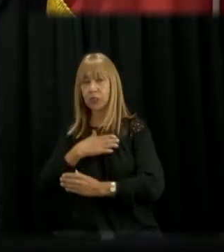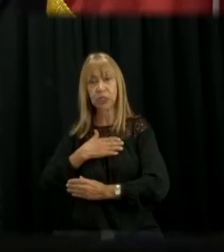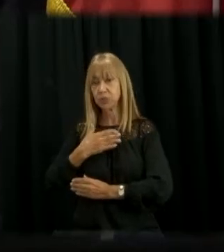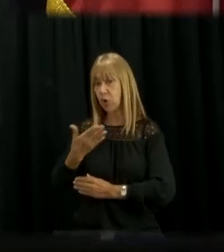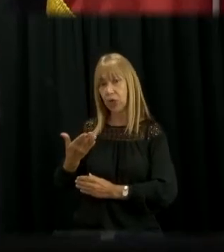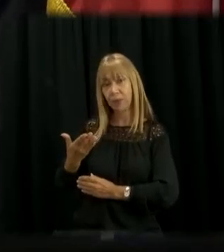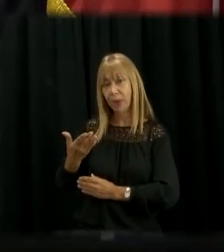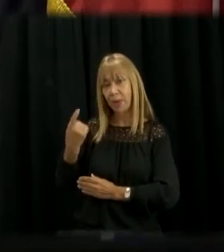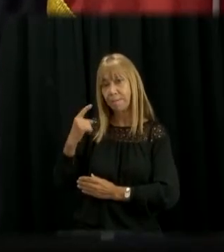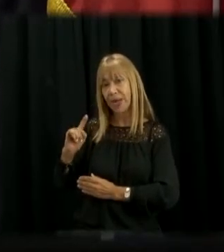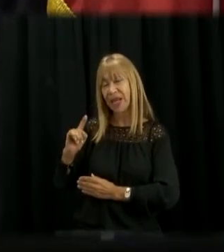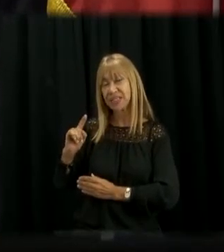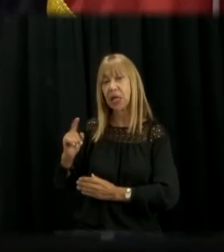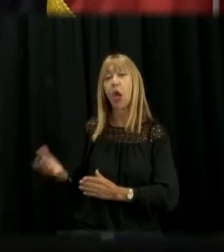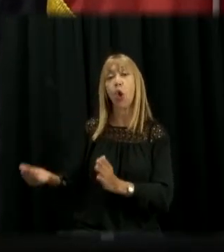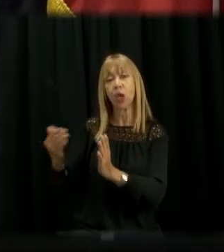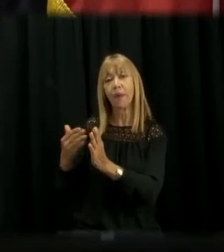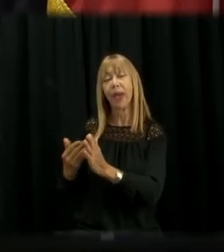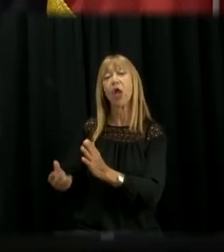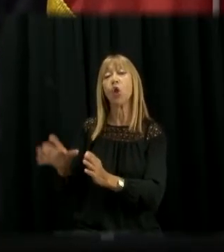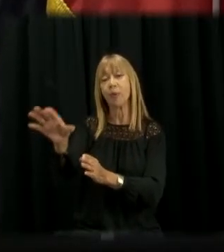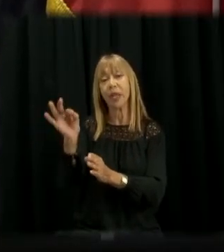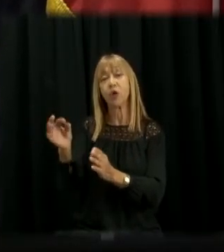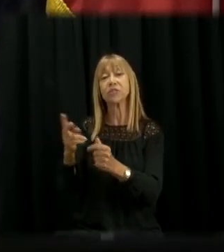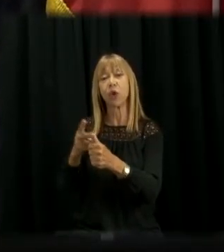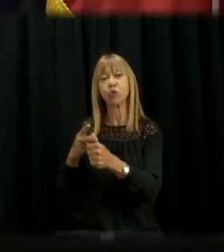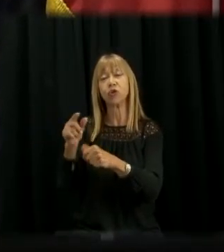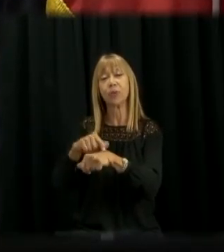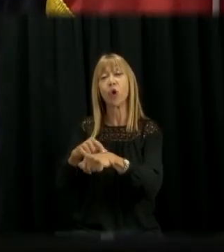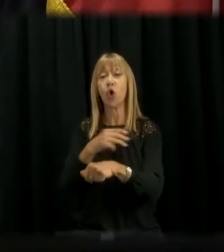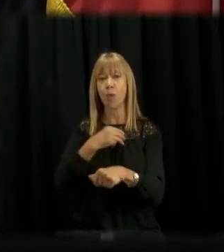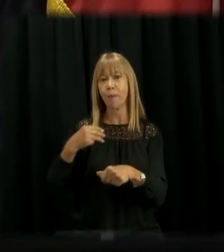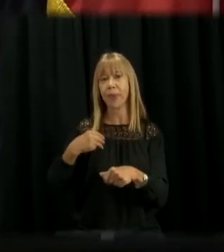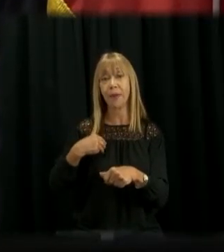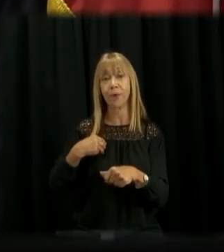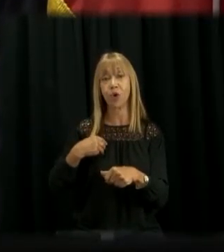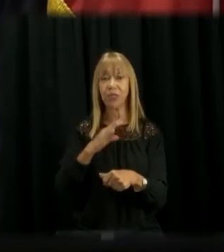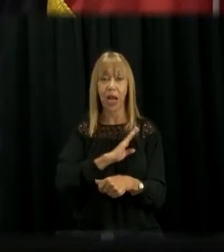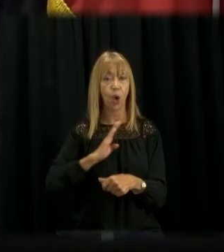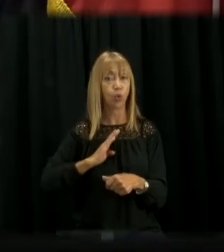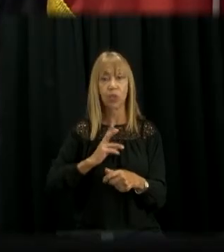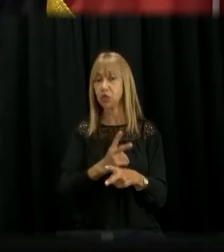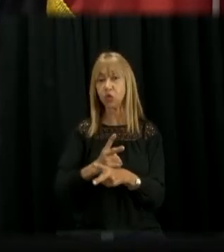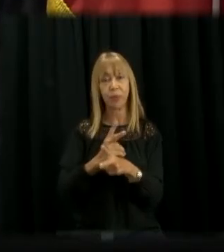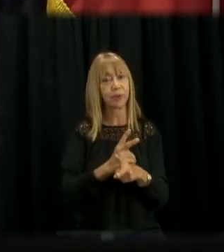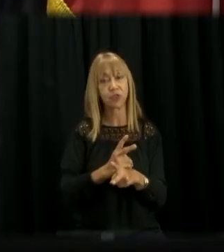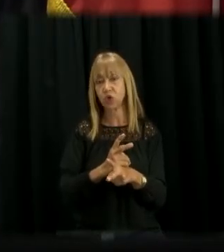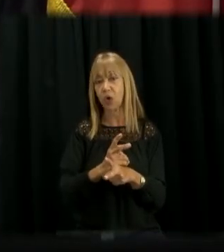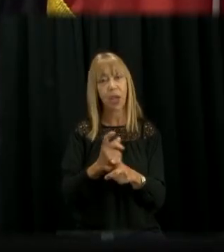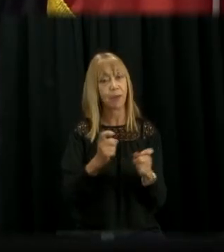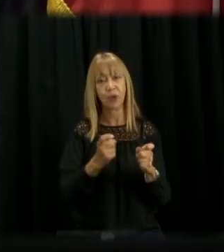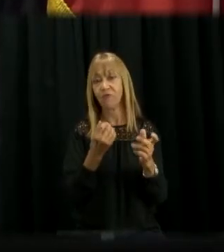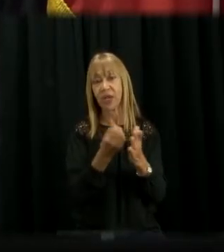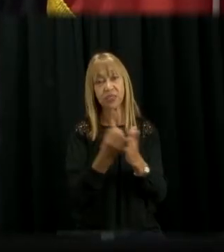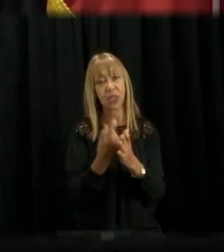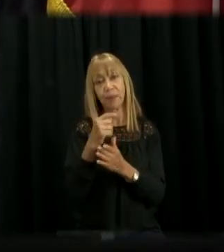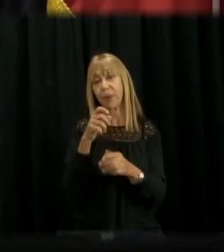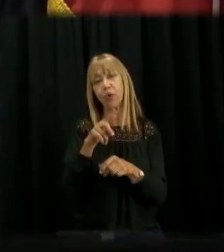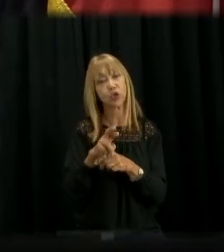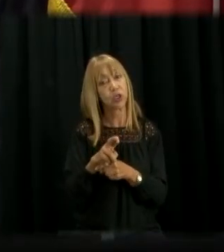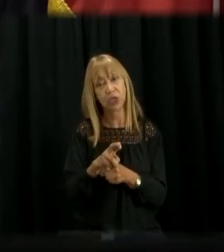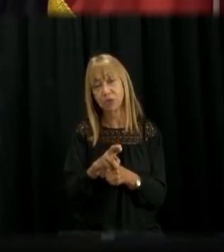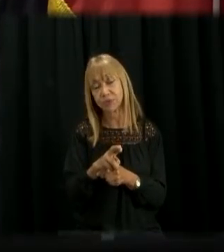disponible para ser renominado a un segundo término como miembro de la Junta de Supervisión y Administración Financiera para Puerto